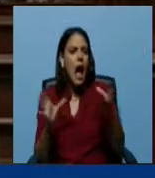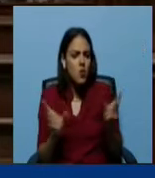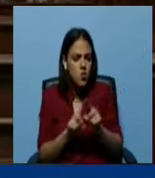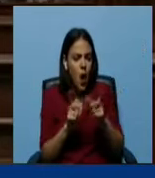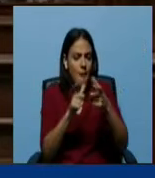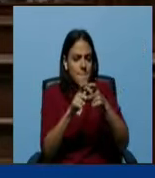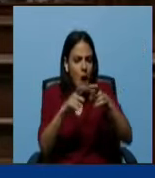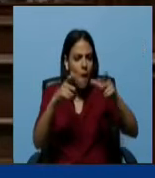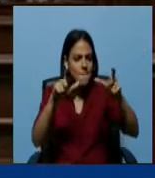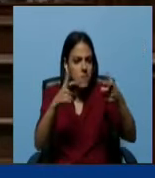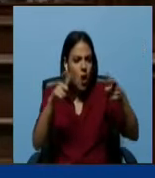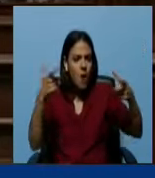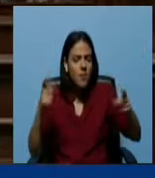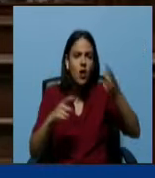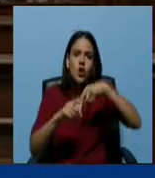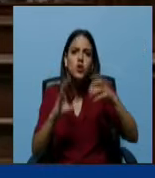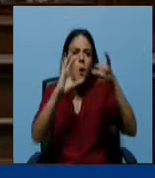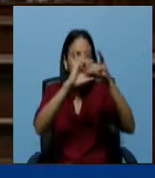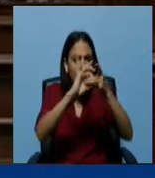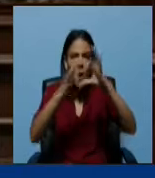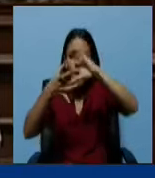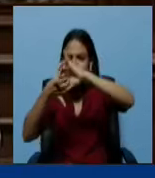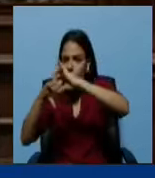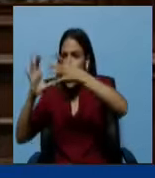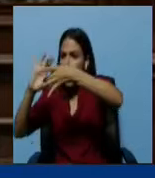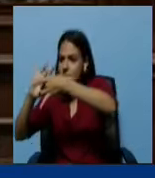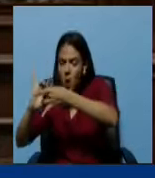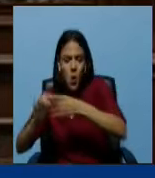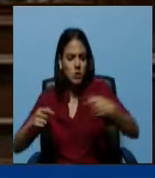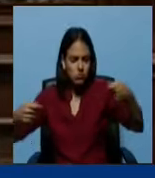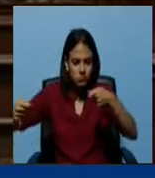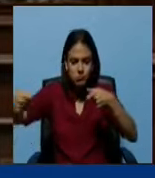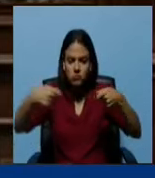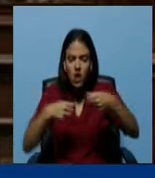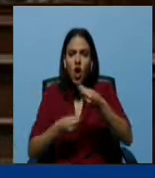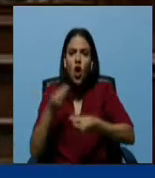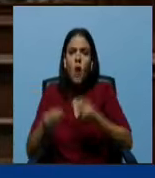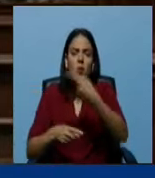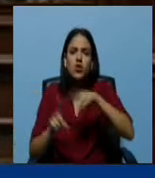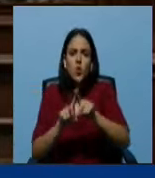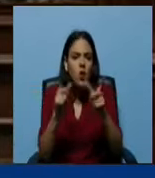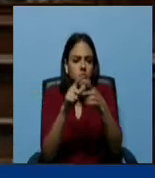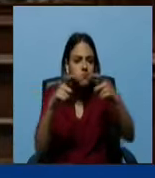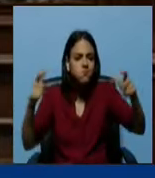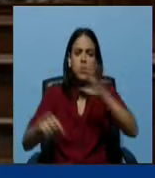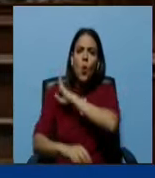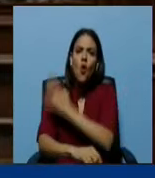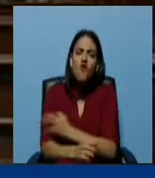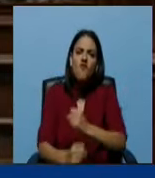de unificación creciente y de expansión de fuerzas.